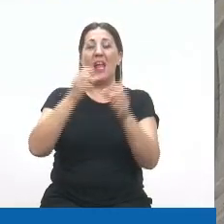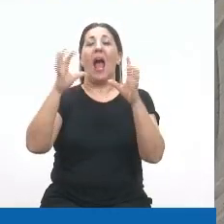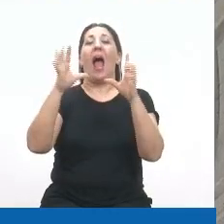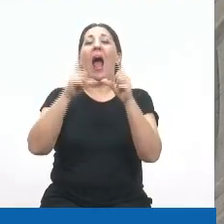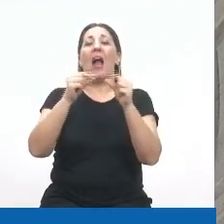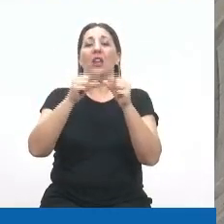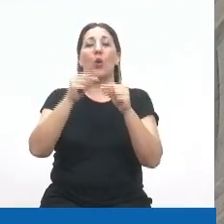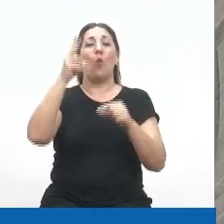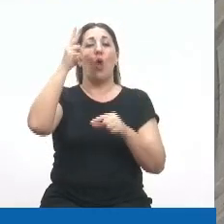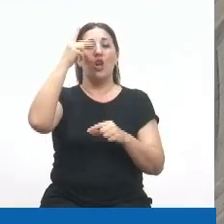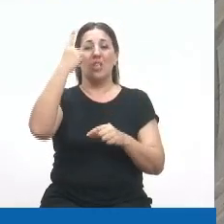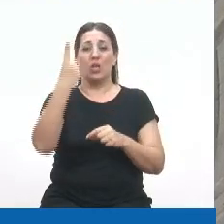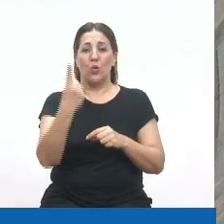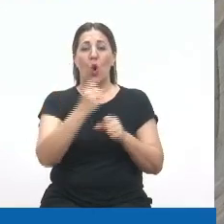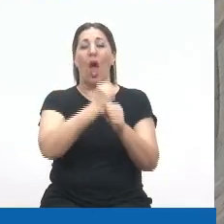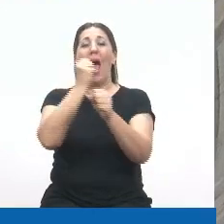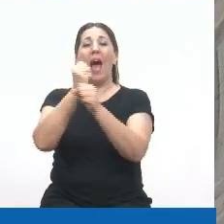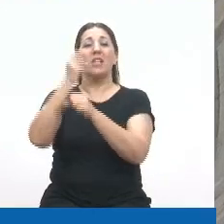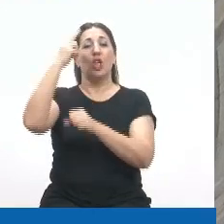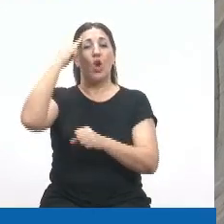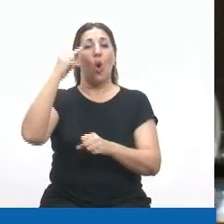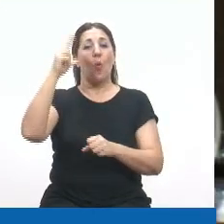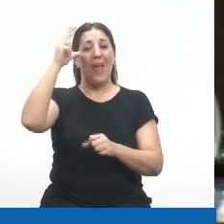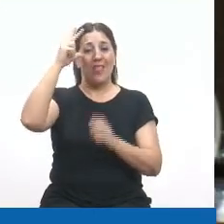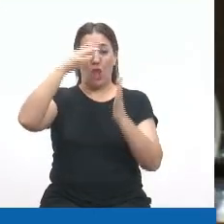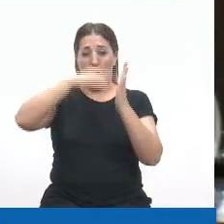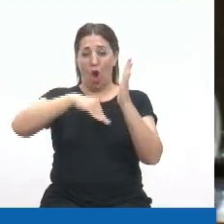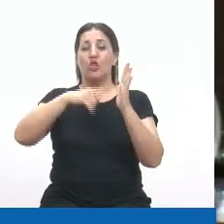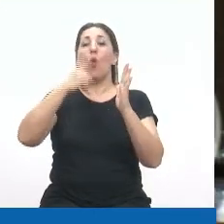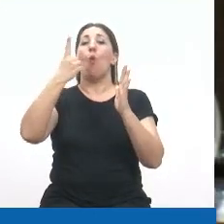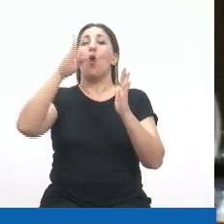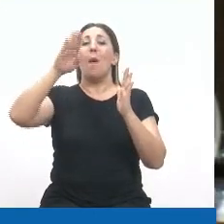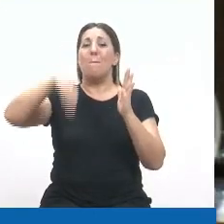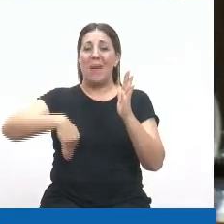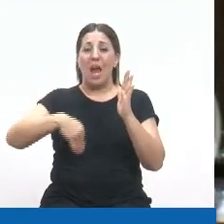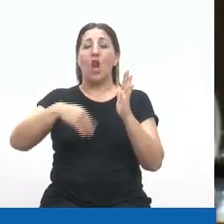81 al 98 menos el artículo 96.